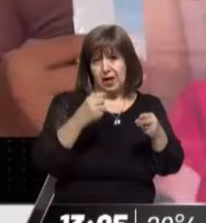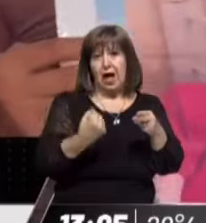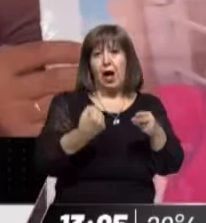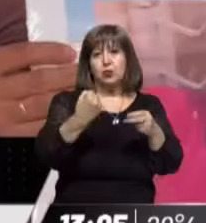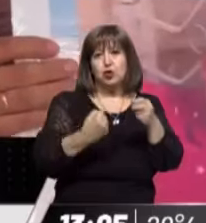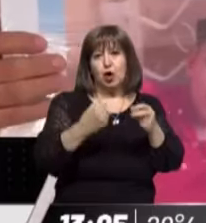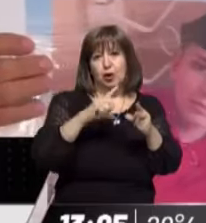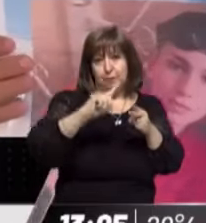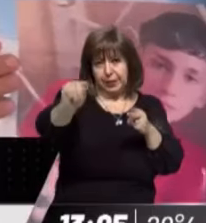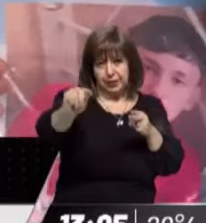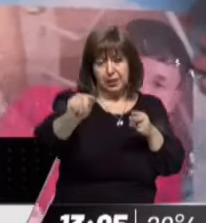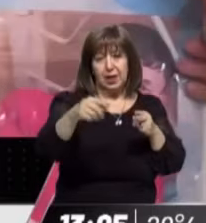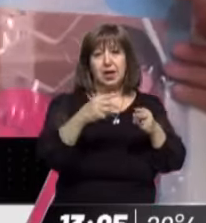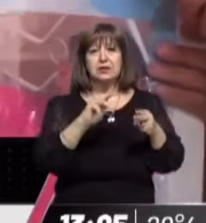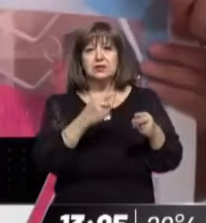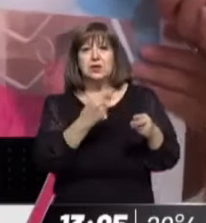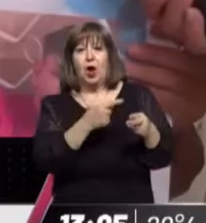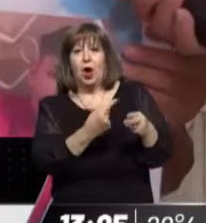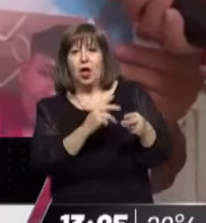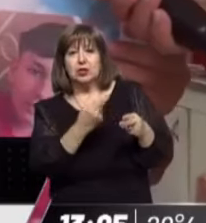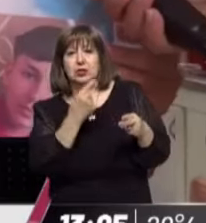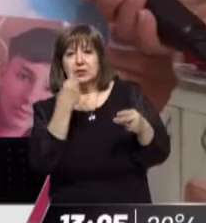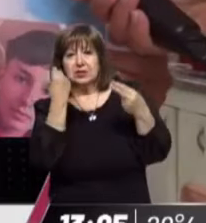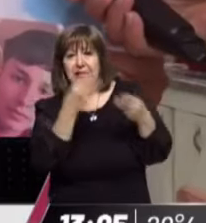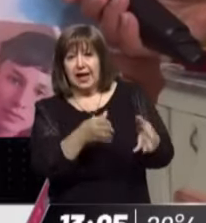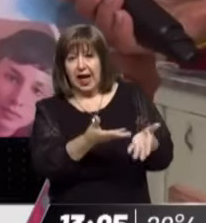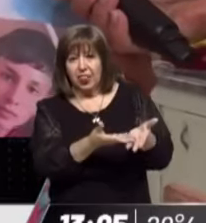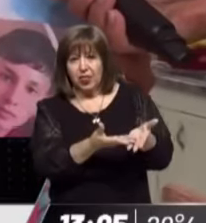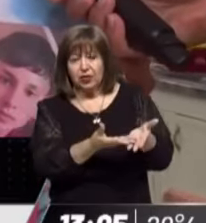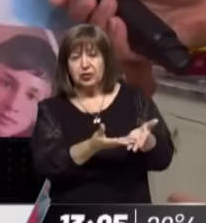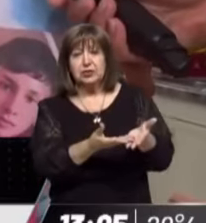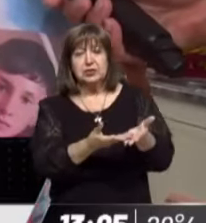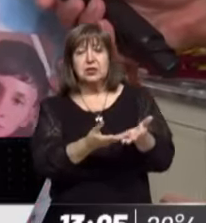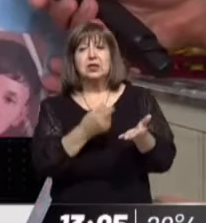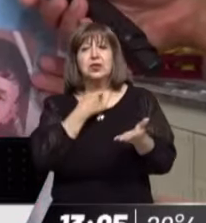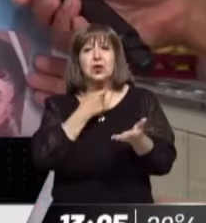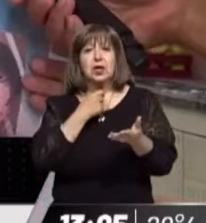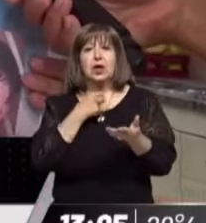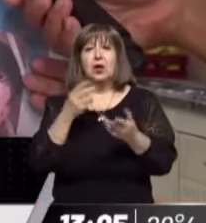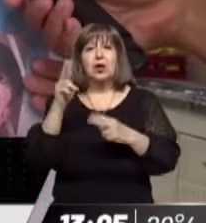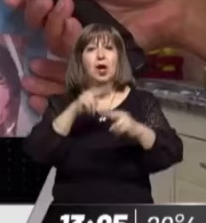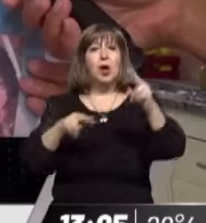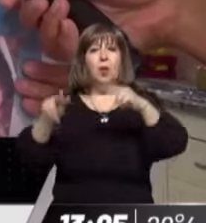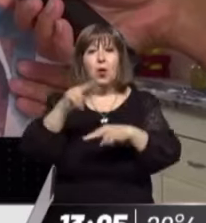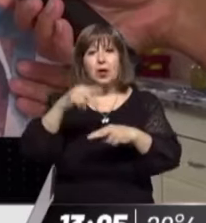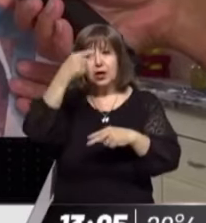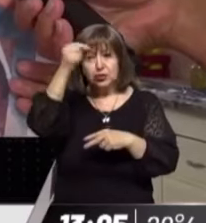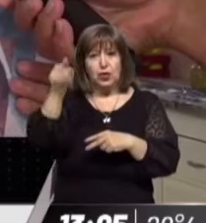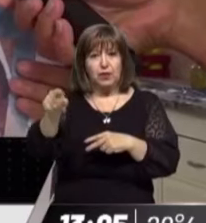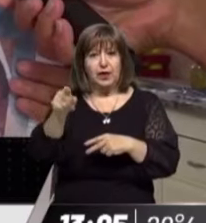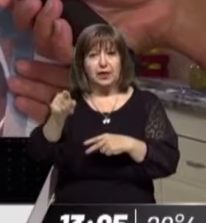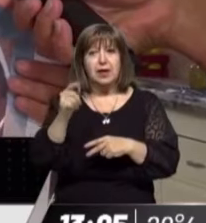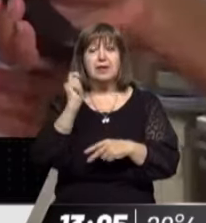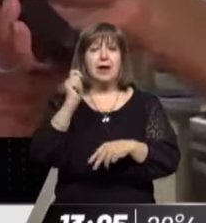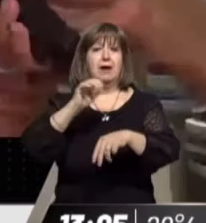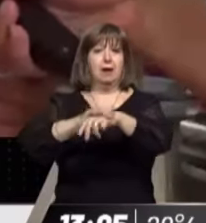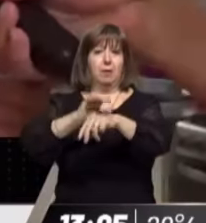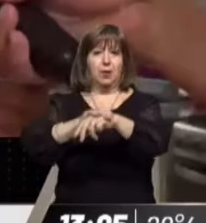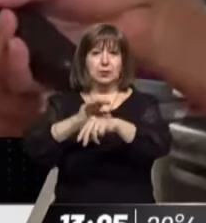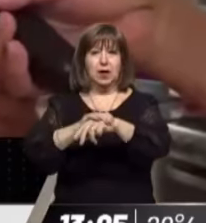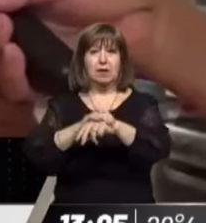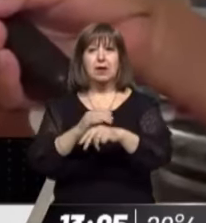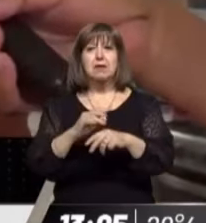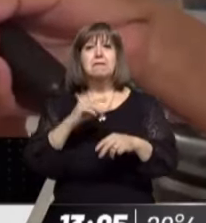y que se dio que se haga que se haga justicia que no sea un caso más de los tantos que que han